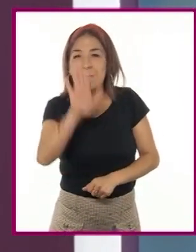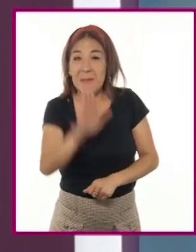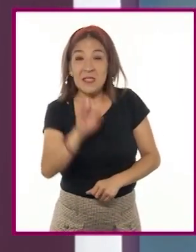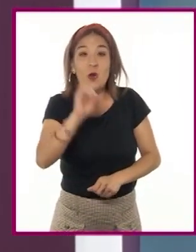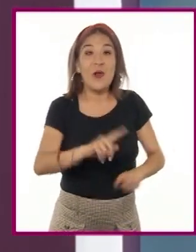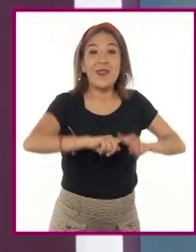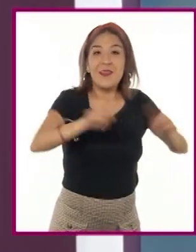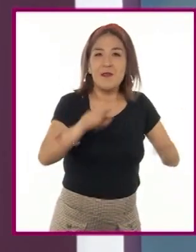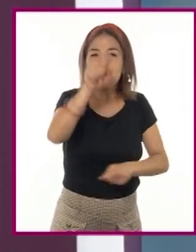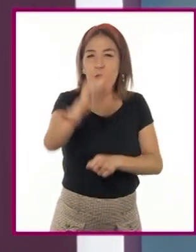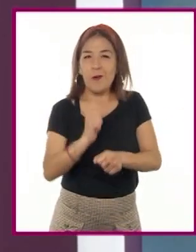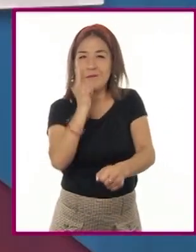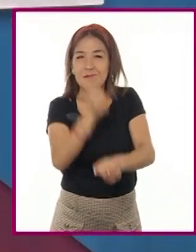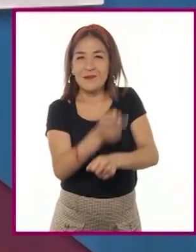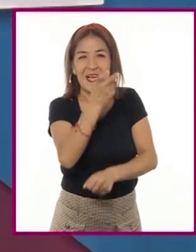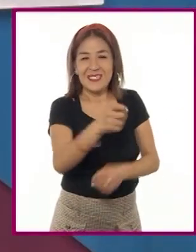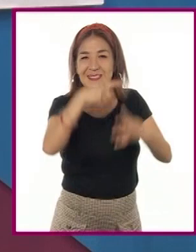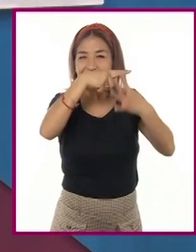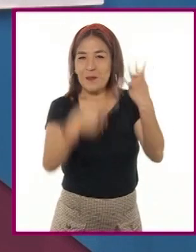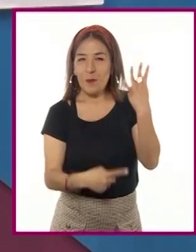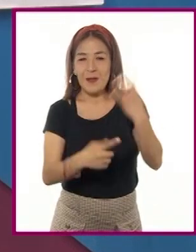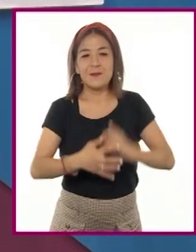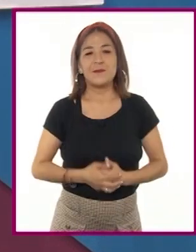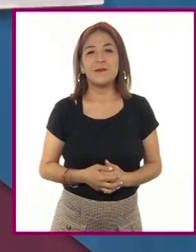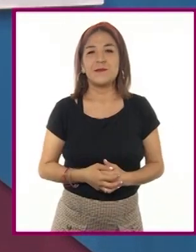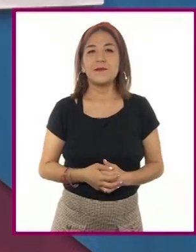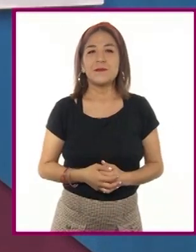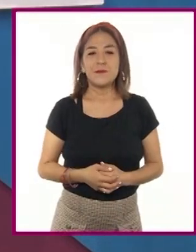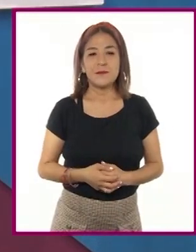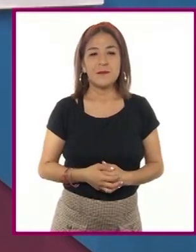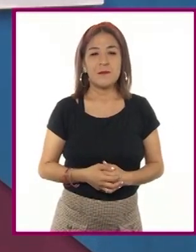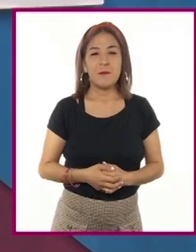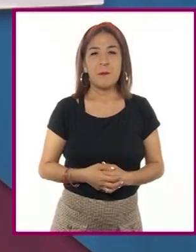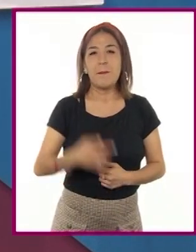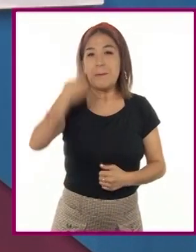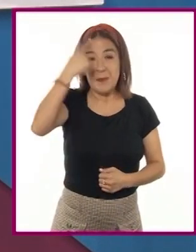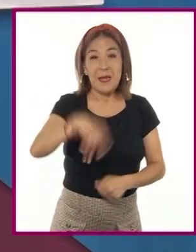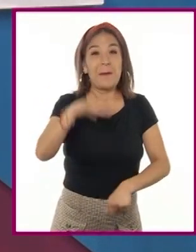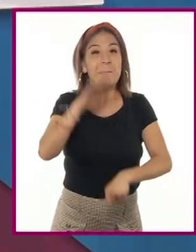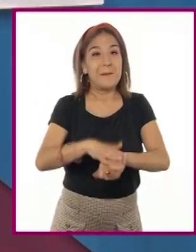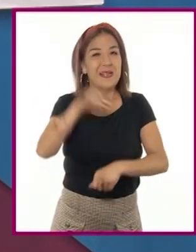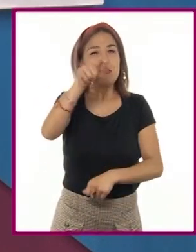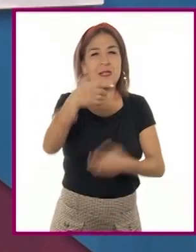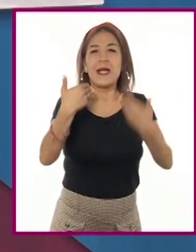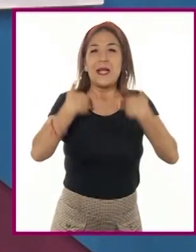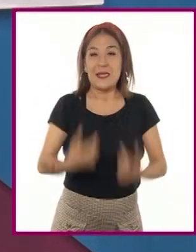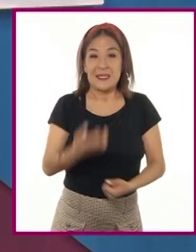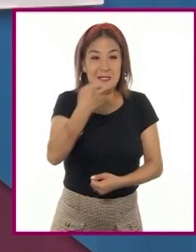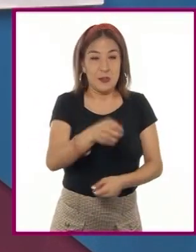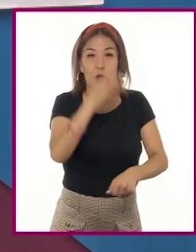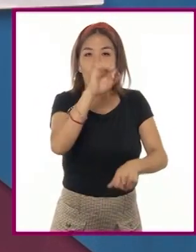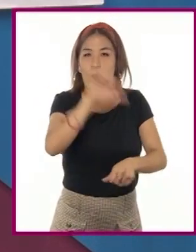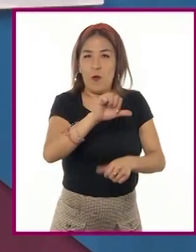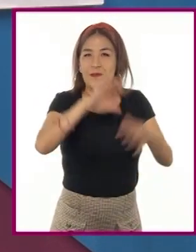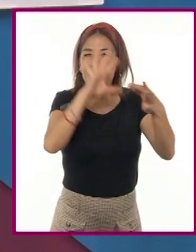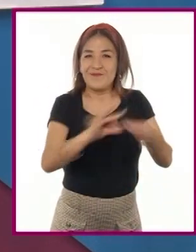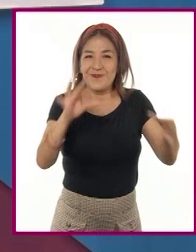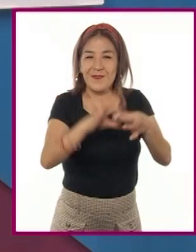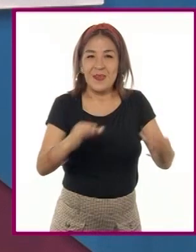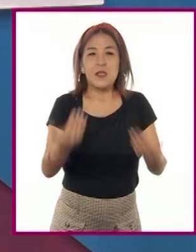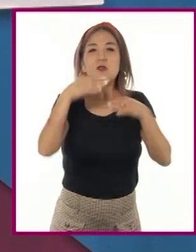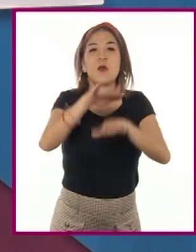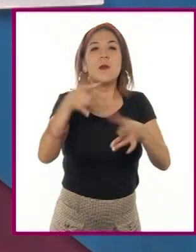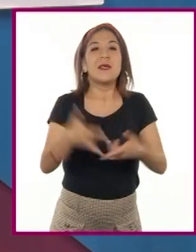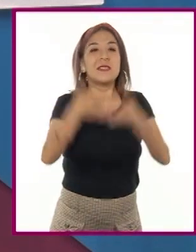diferencias encontraron ustedes? Para incrementar lo que hasta el momento conocemos de los mitos del origen